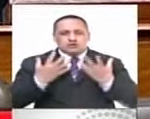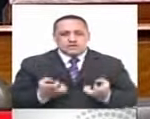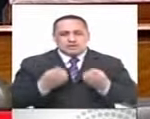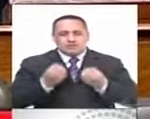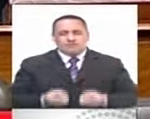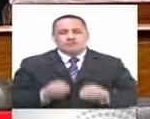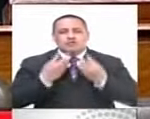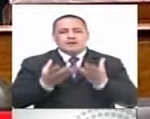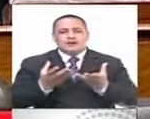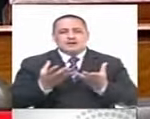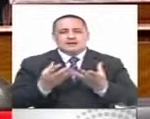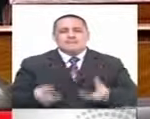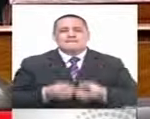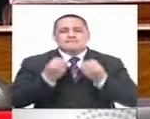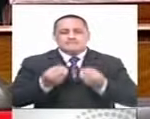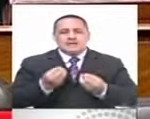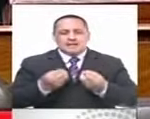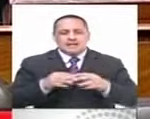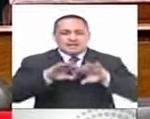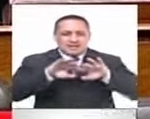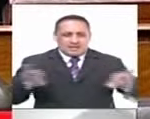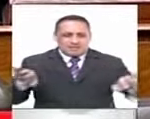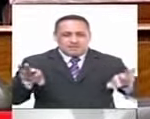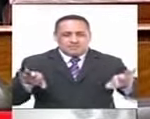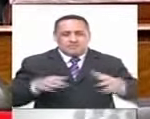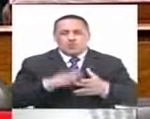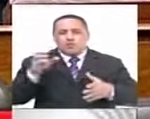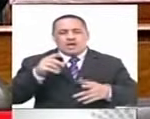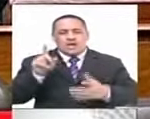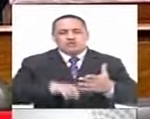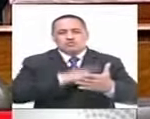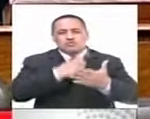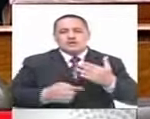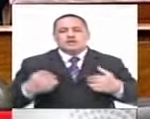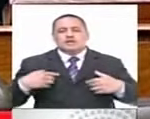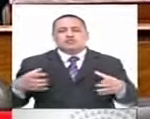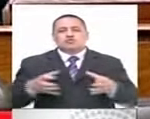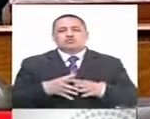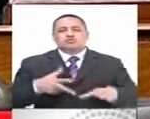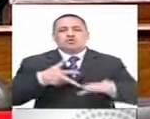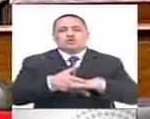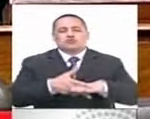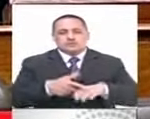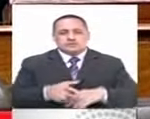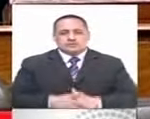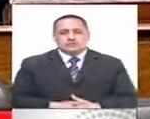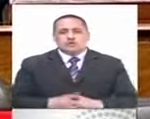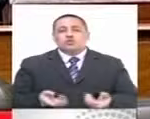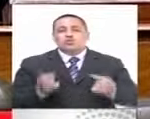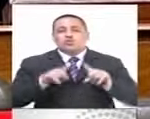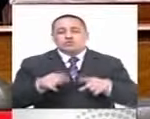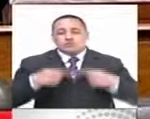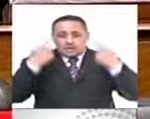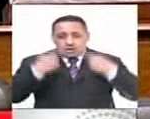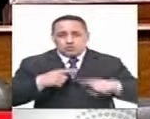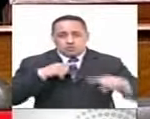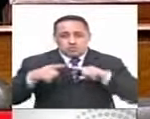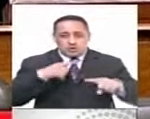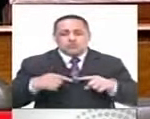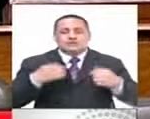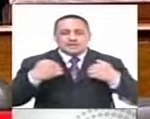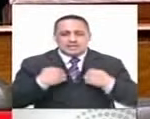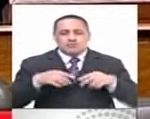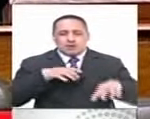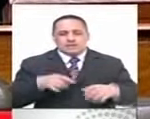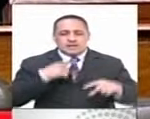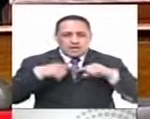decir esto para desvirtuar o para descartar que nosotros seamos obstruccionistas. Cuando es de coordinar, tenemos que hacer las